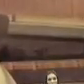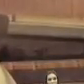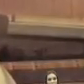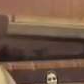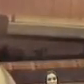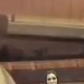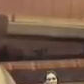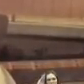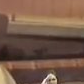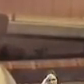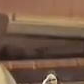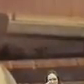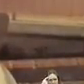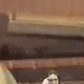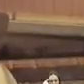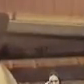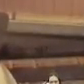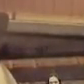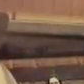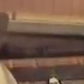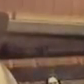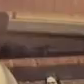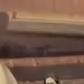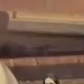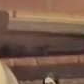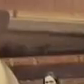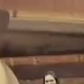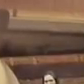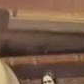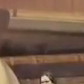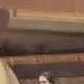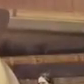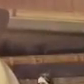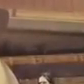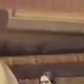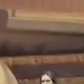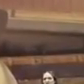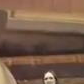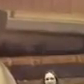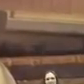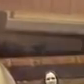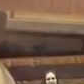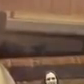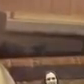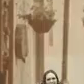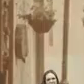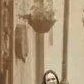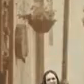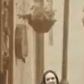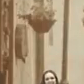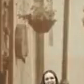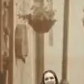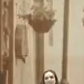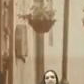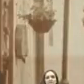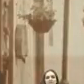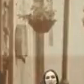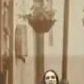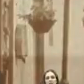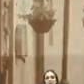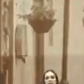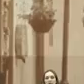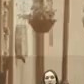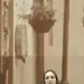institucionales de inteligencia e investigación criminal están volcadas a esclarecer dichos hechos. 4